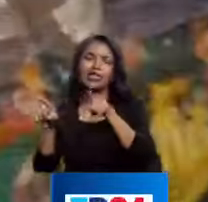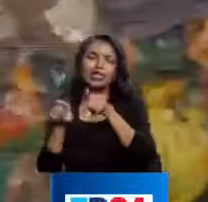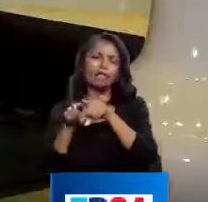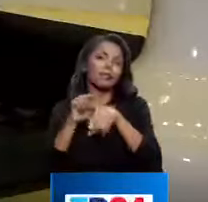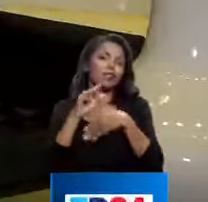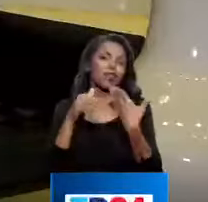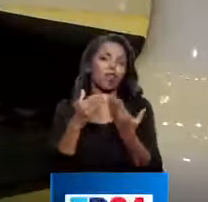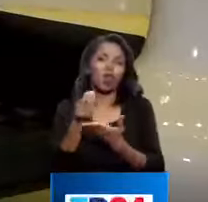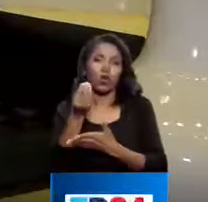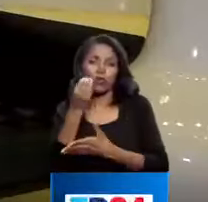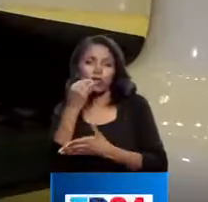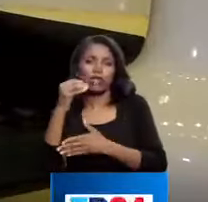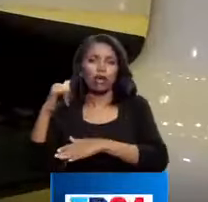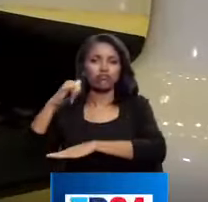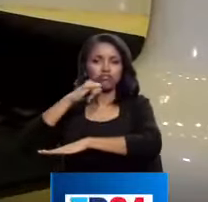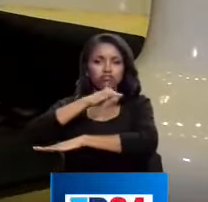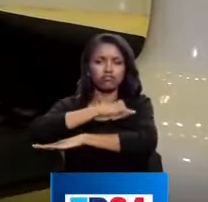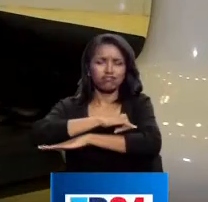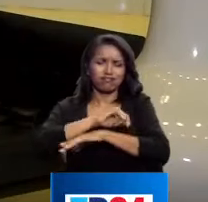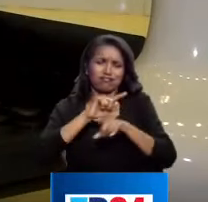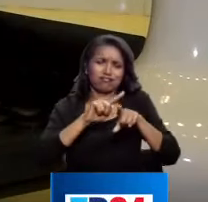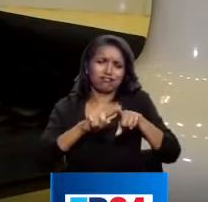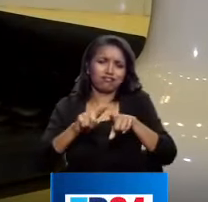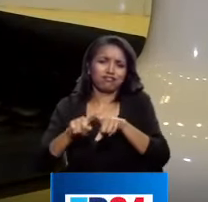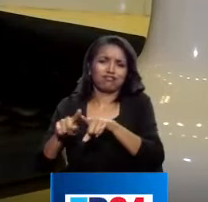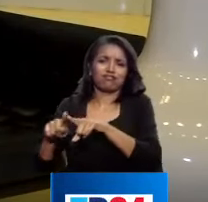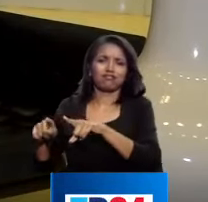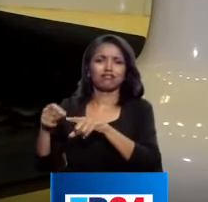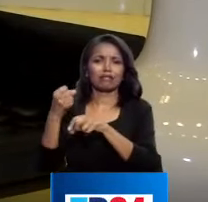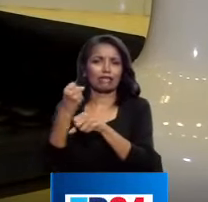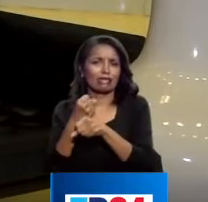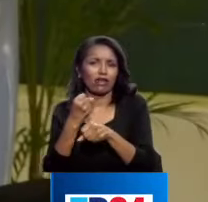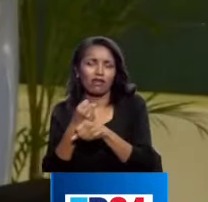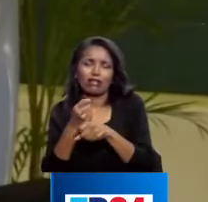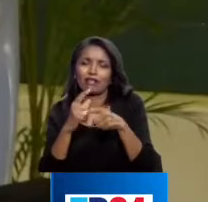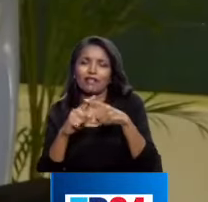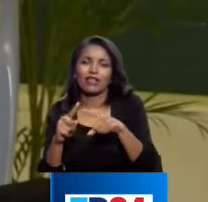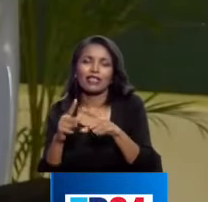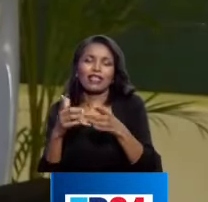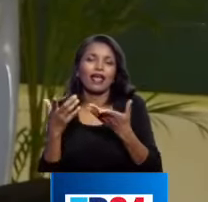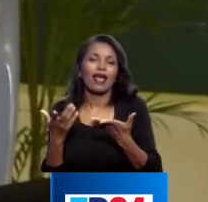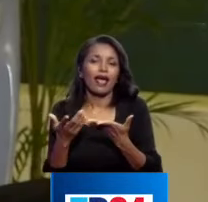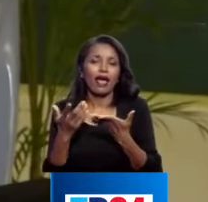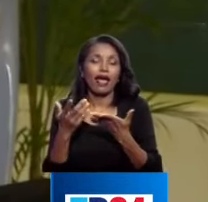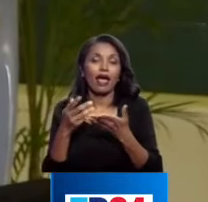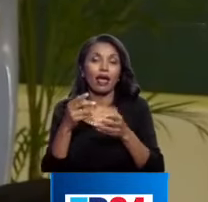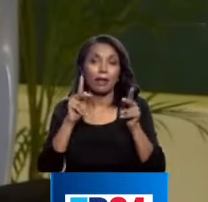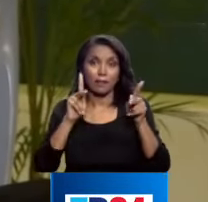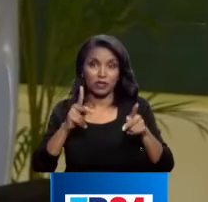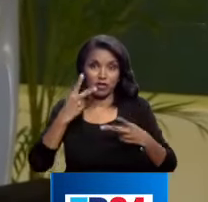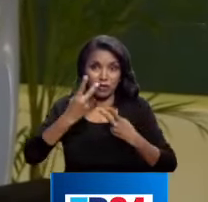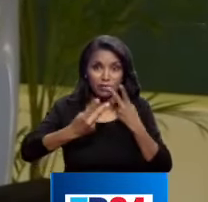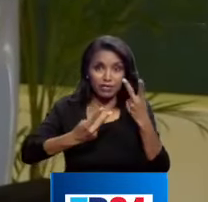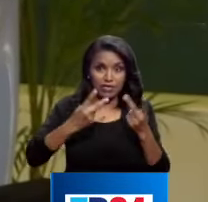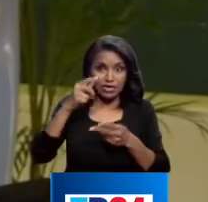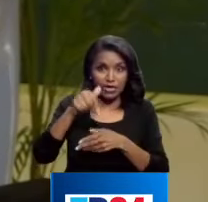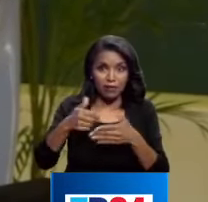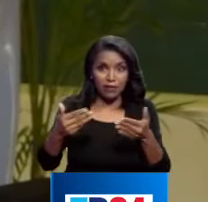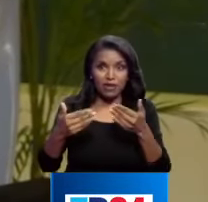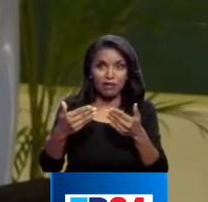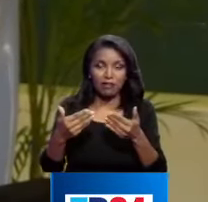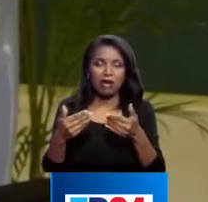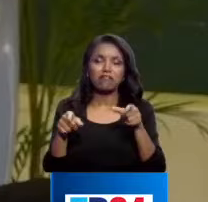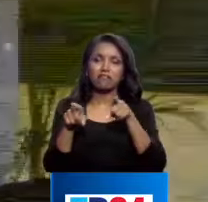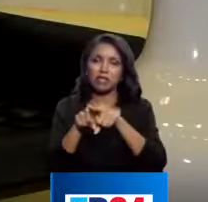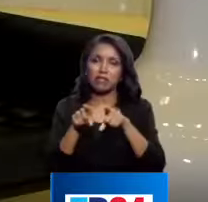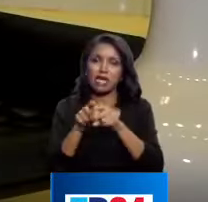agroalimentaria, aerolíneas, en fin, el comercio en todas sus dimensiones se ven beneficiados directamente por